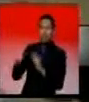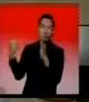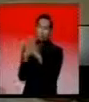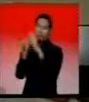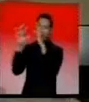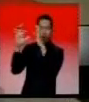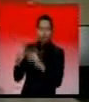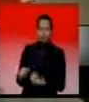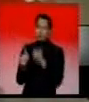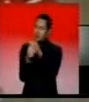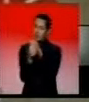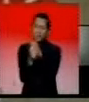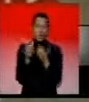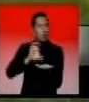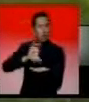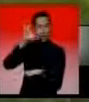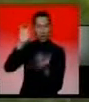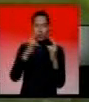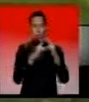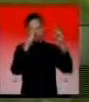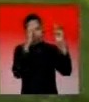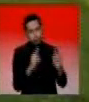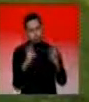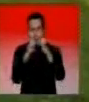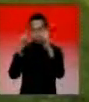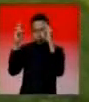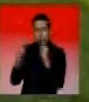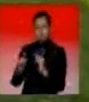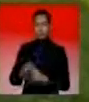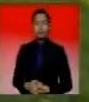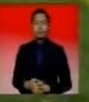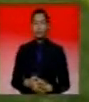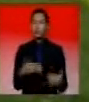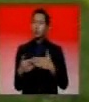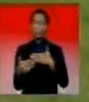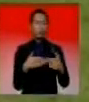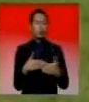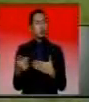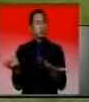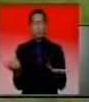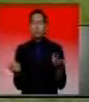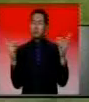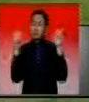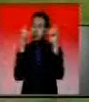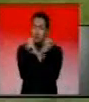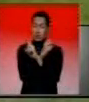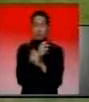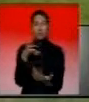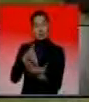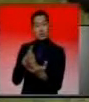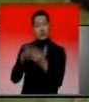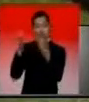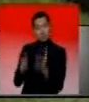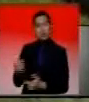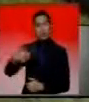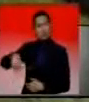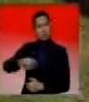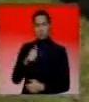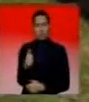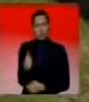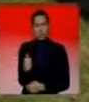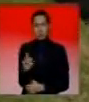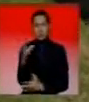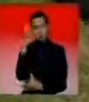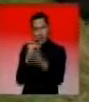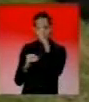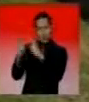adyacente o cercana a la institución educativa. No importa cuán grande sea la dificultad, los estudiantes han decidido autoeducarse hasta que vuelvan